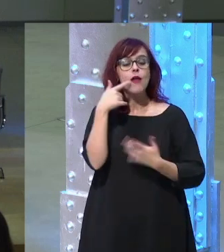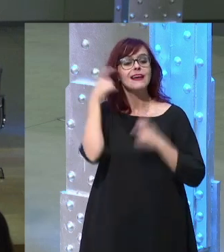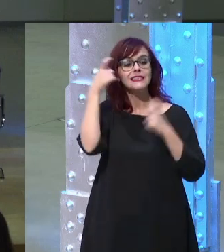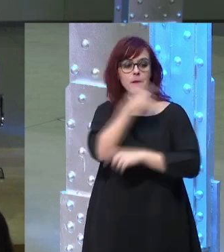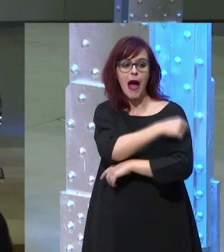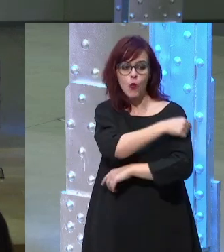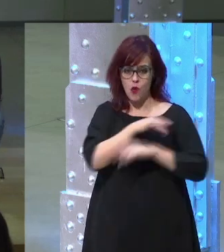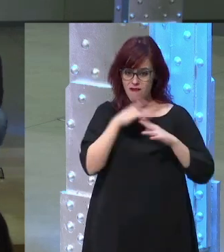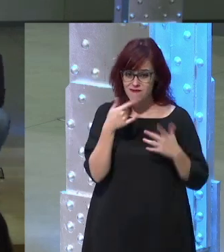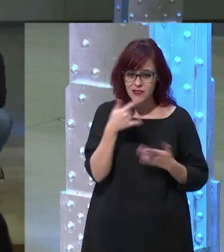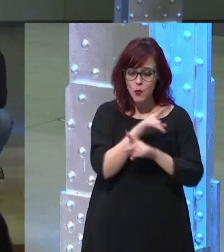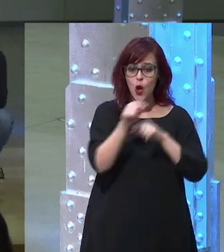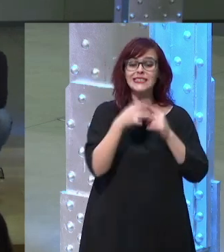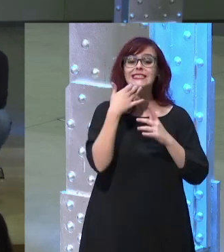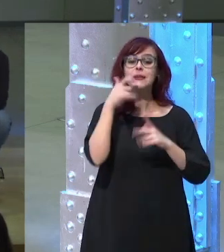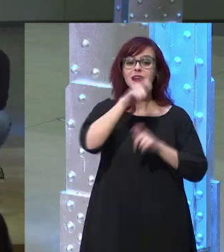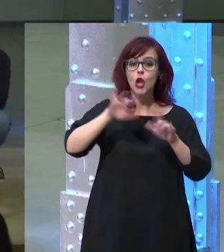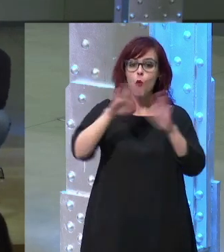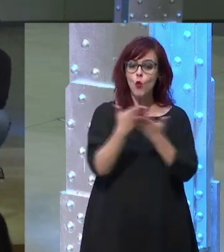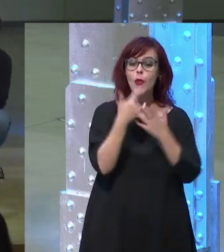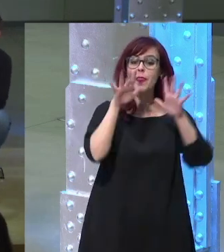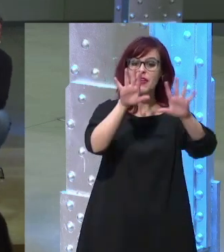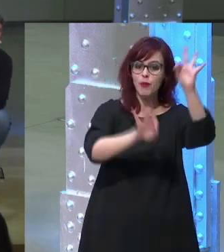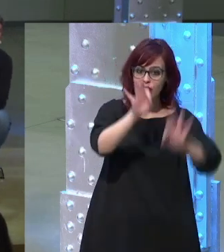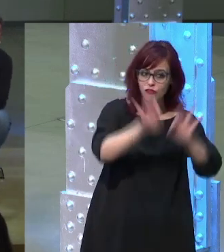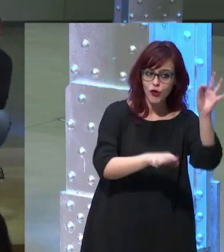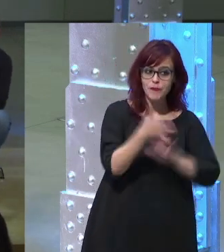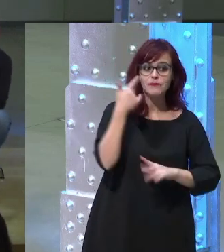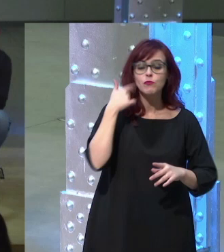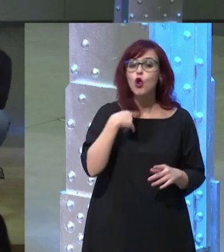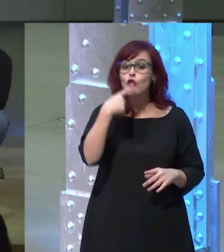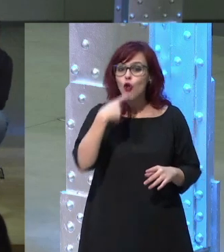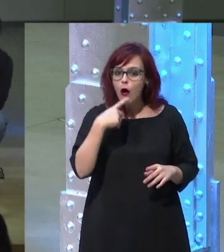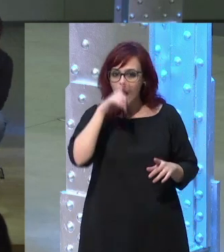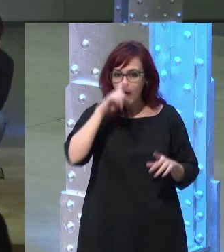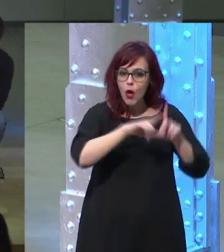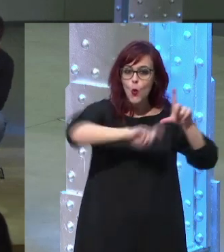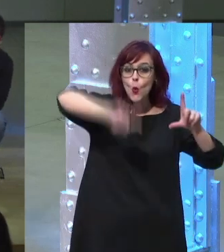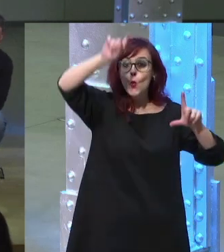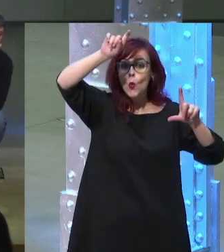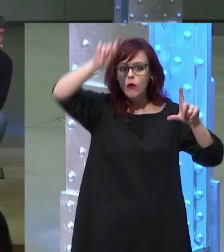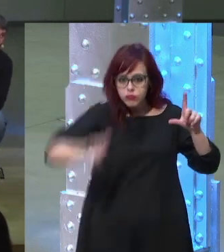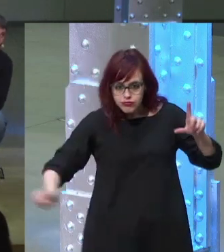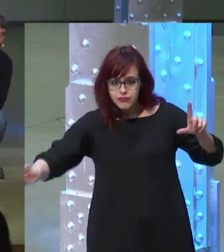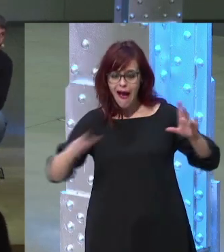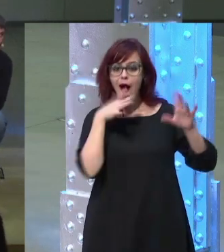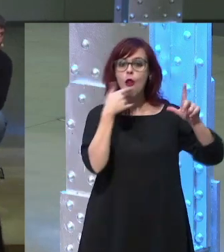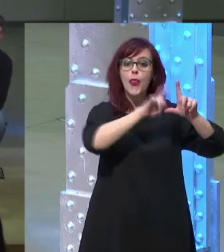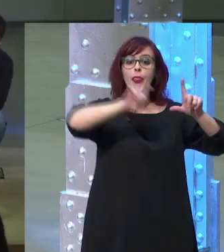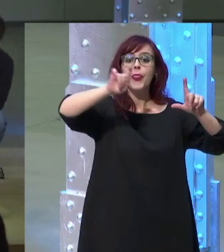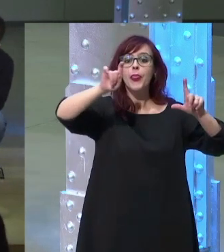os enseñe qué pasa si vacunamos al 10% de la población. ¿Veis lo que le pasa al piquito rojo respecto del anterior? Que ha bajado,